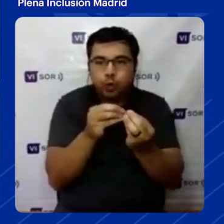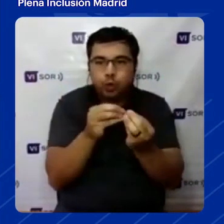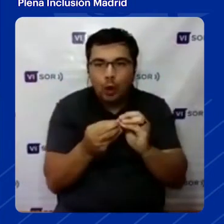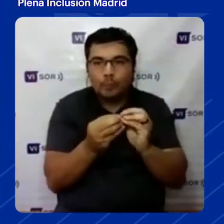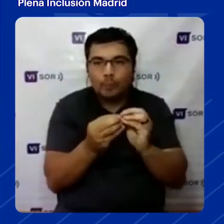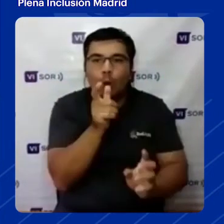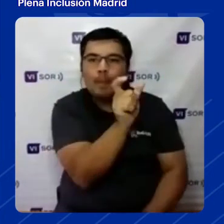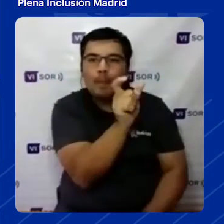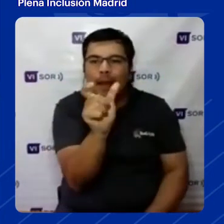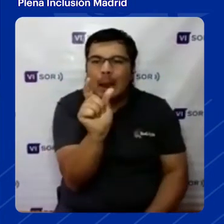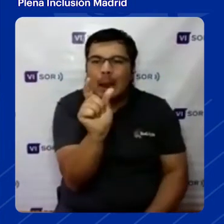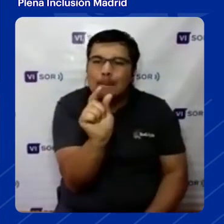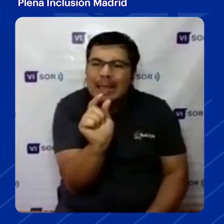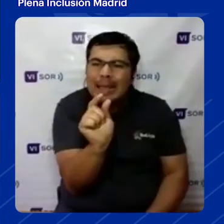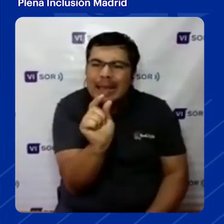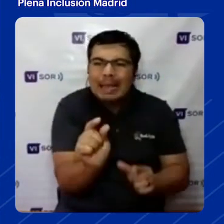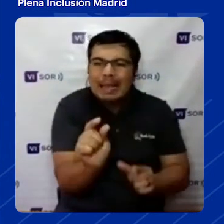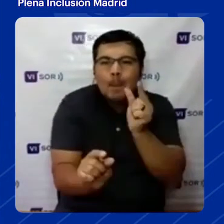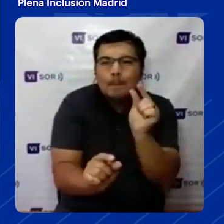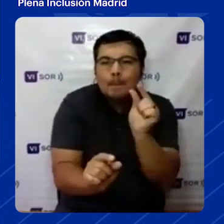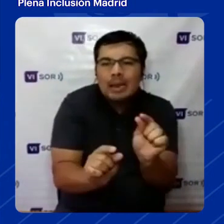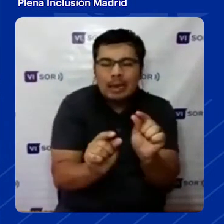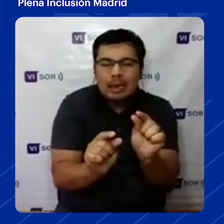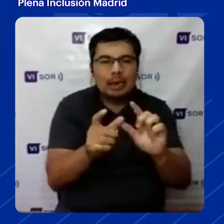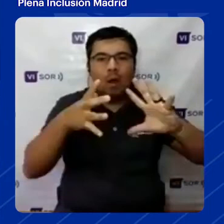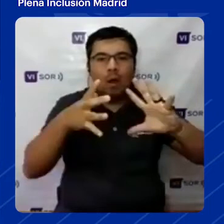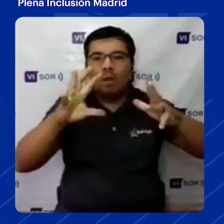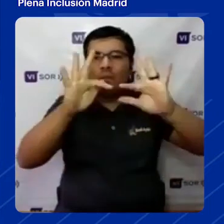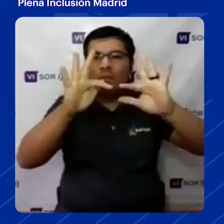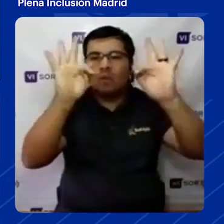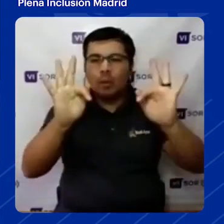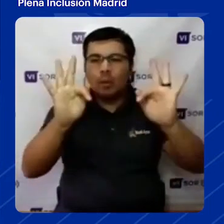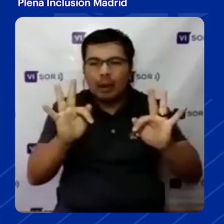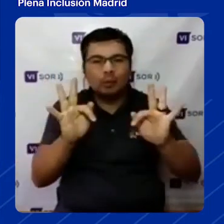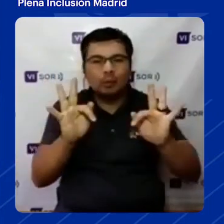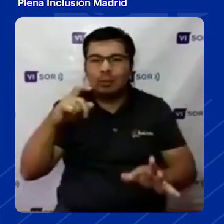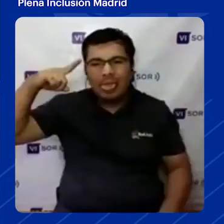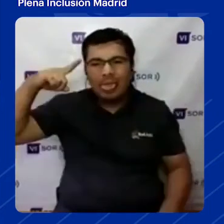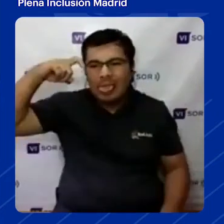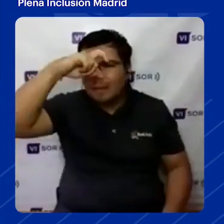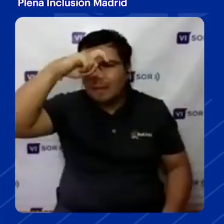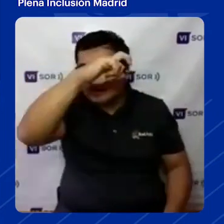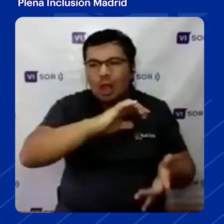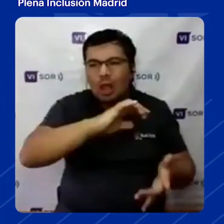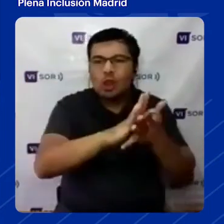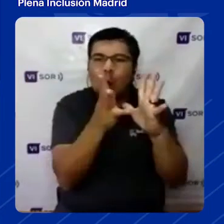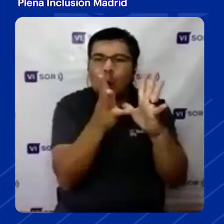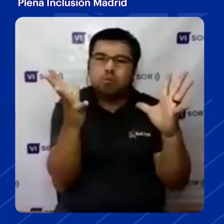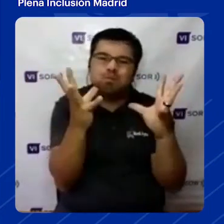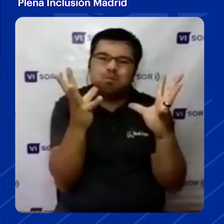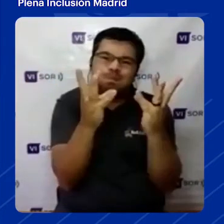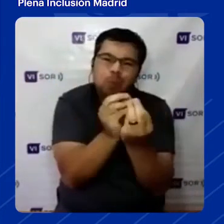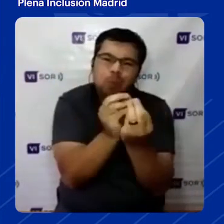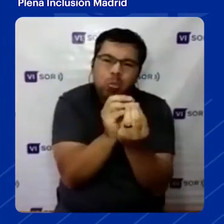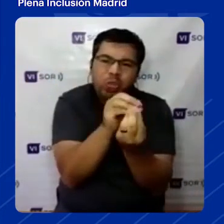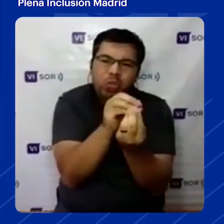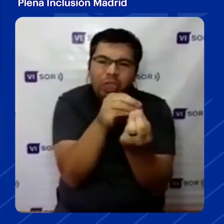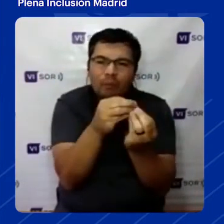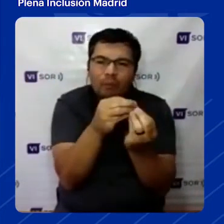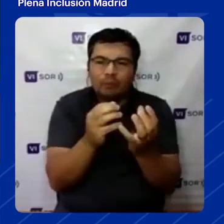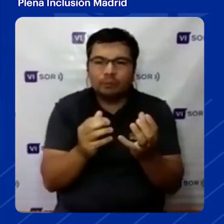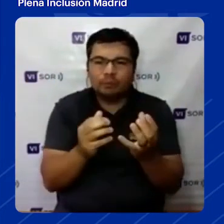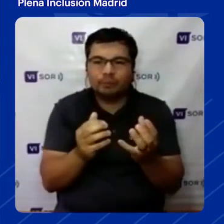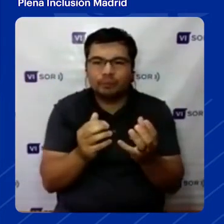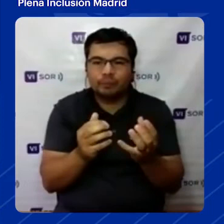un formato también muy complejo, todo como muy concentrado, muy abigarrado, ¿no? Bueno, pues fíjense